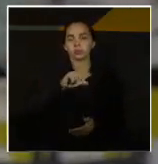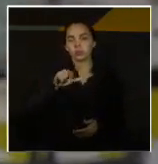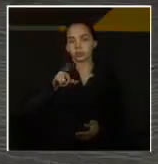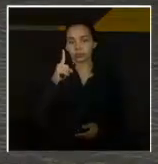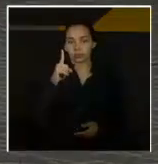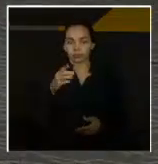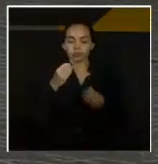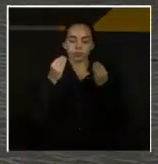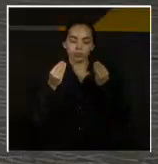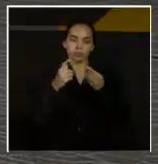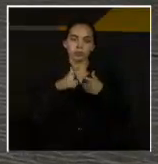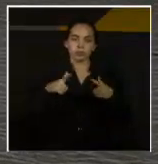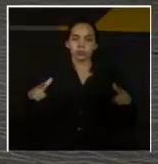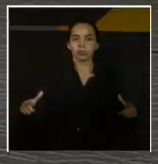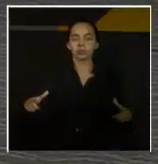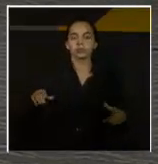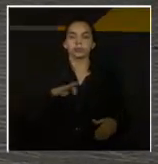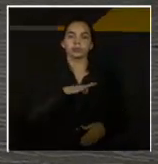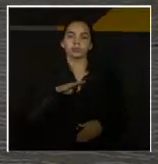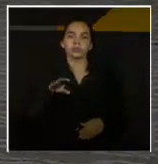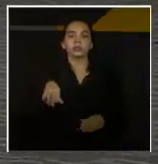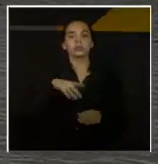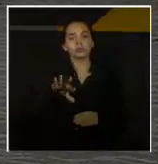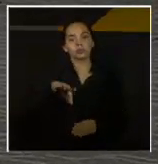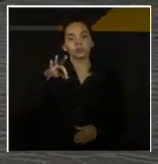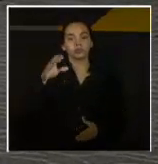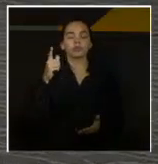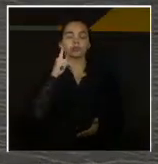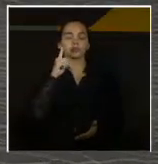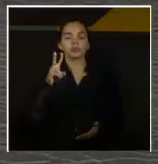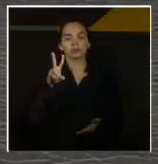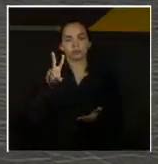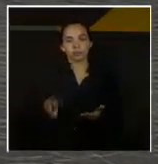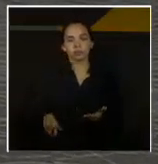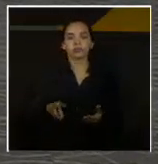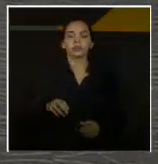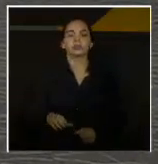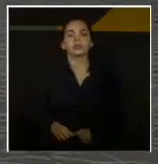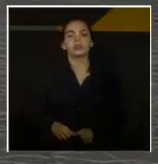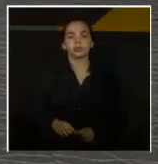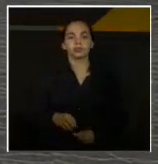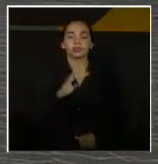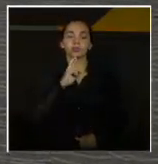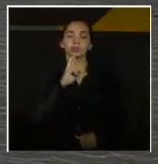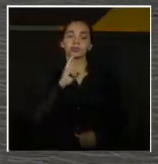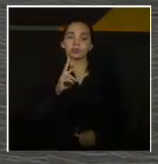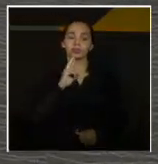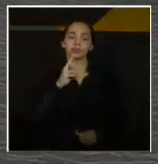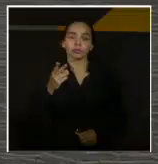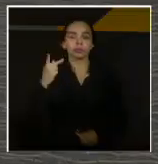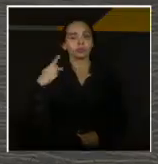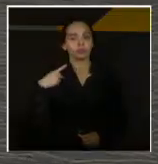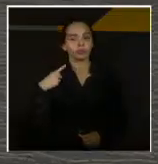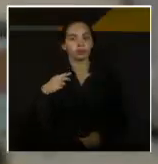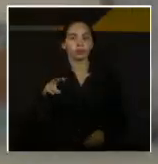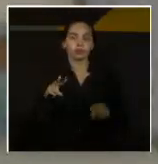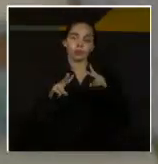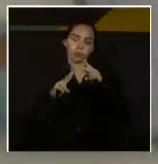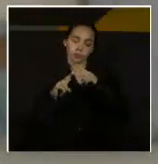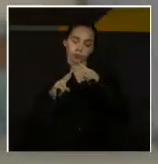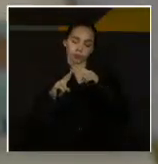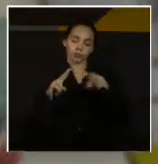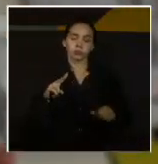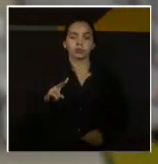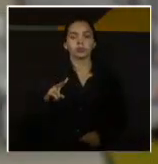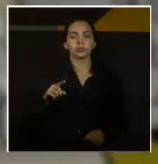una amplia consulta pueda tener la garantía de que estarán representados con los mejores perfiles. Y el segundo eje en donde estamos